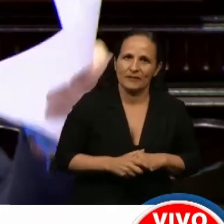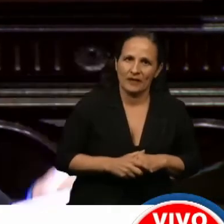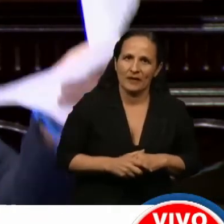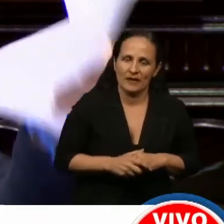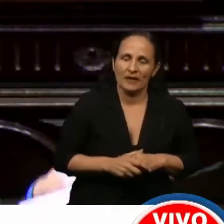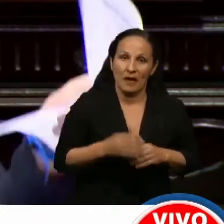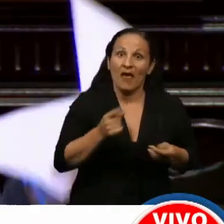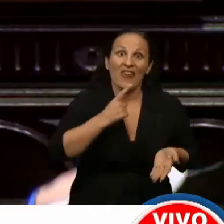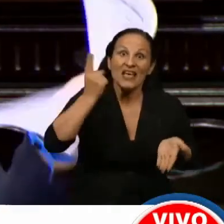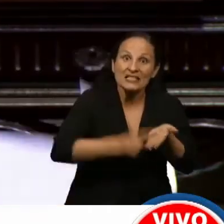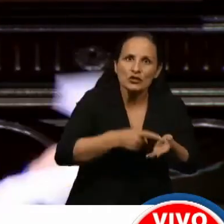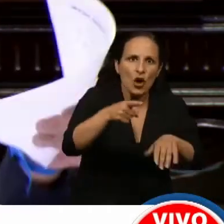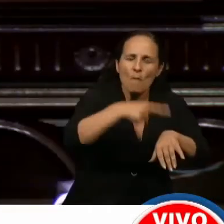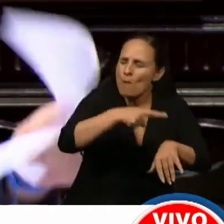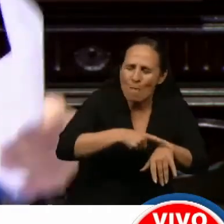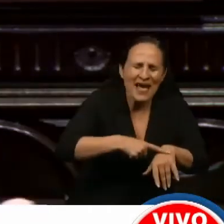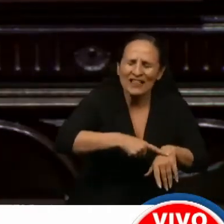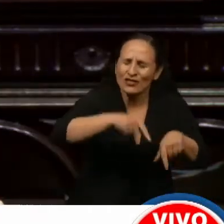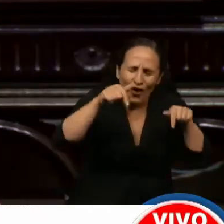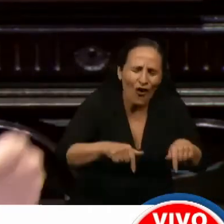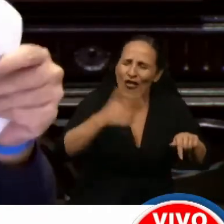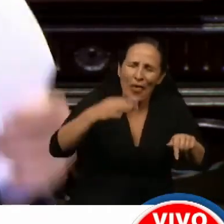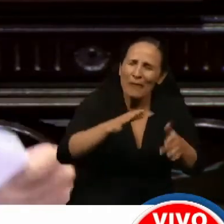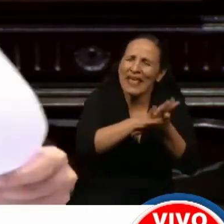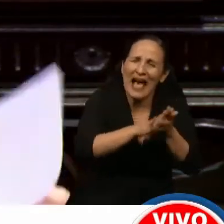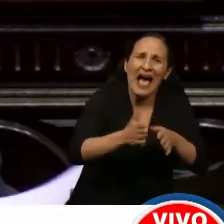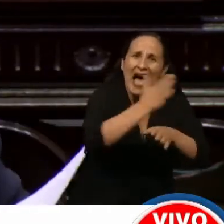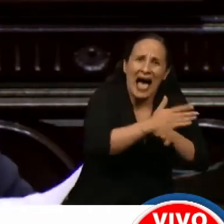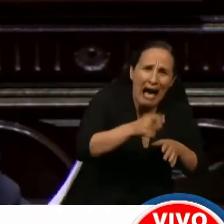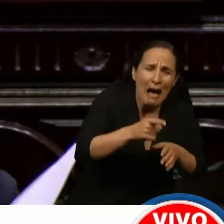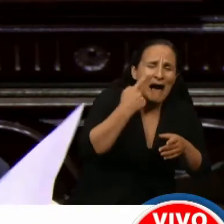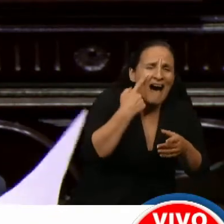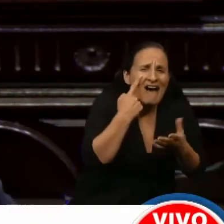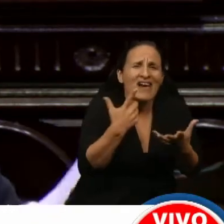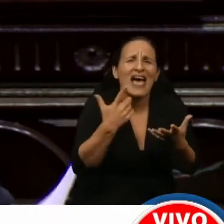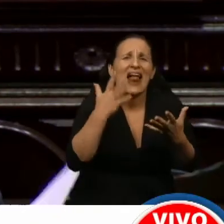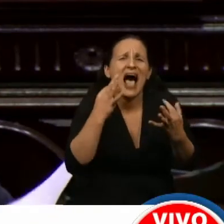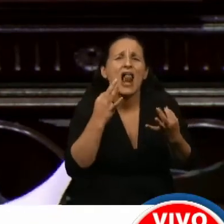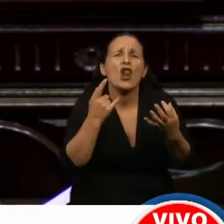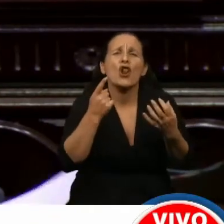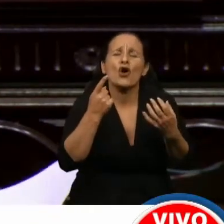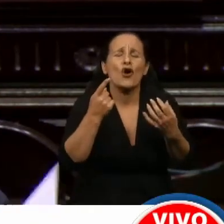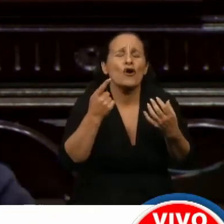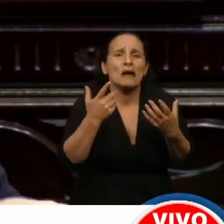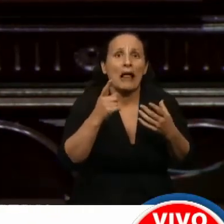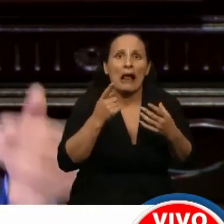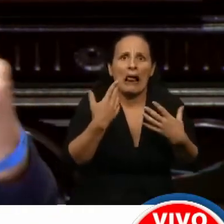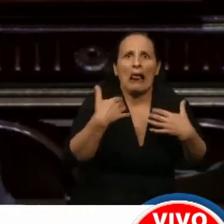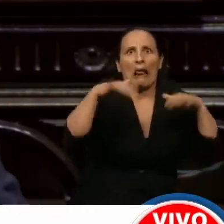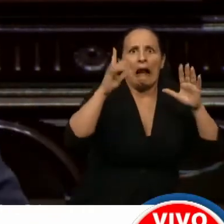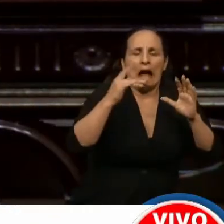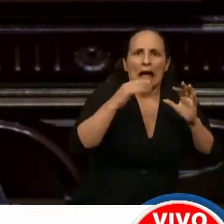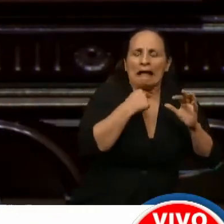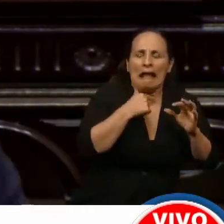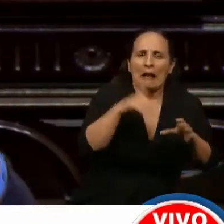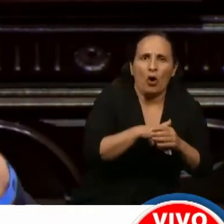no tomar las medidas que había que tomar en el momento indicado para ver si se podía rescatar un resultado electoral, ahora nos vienen a